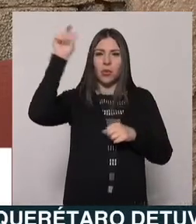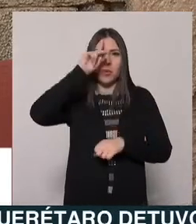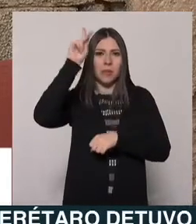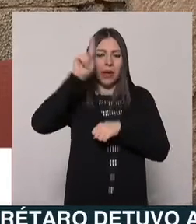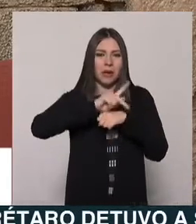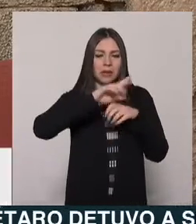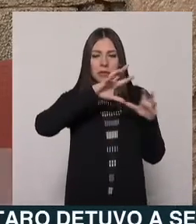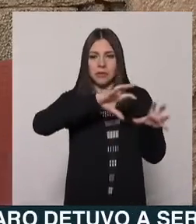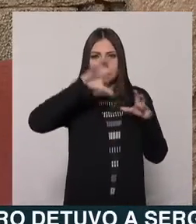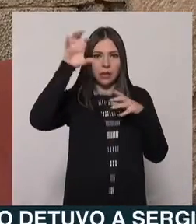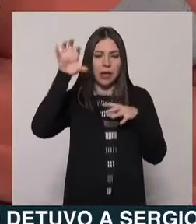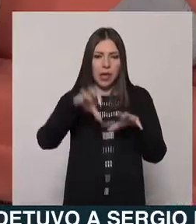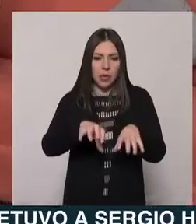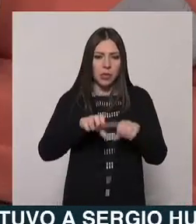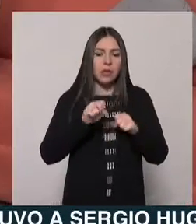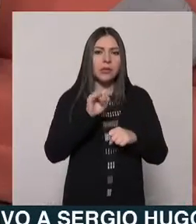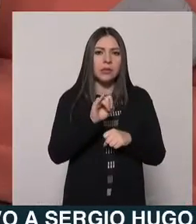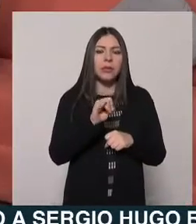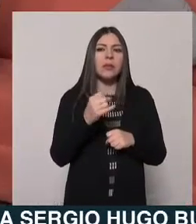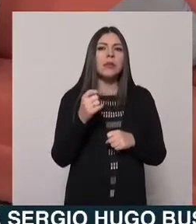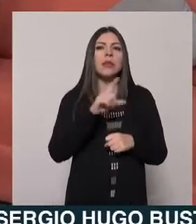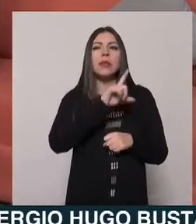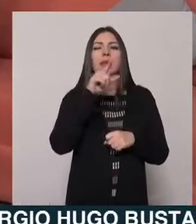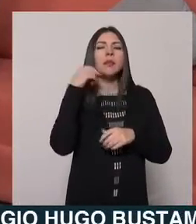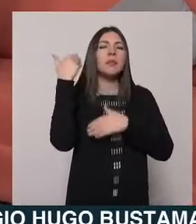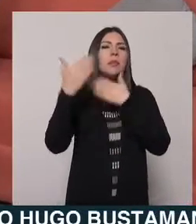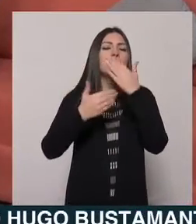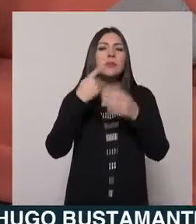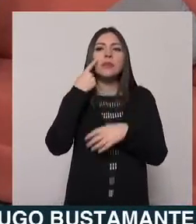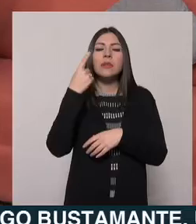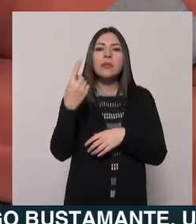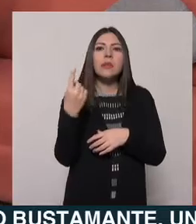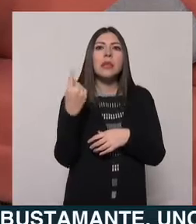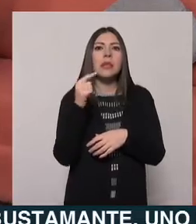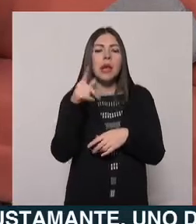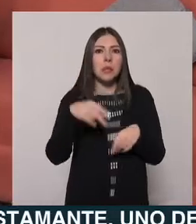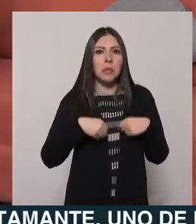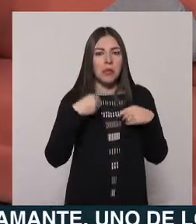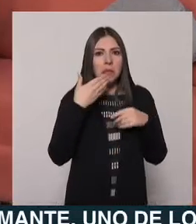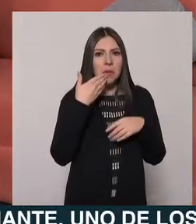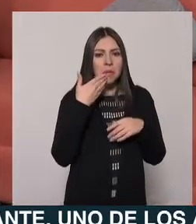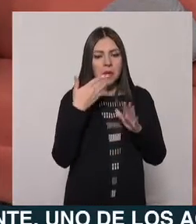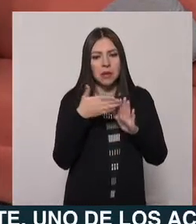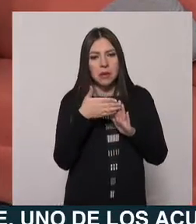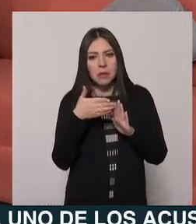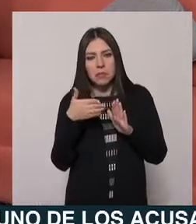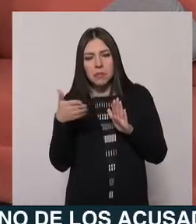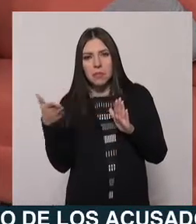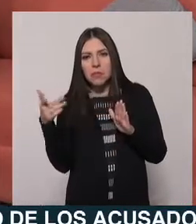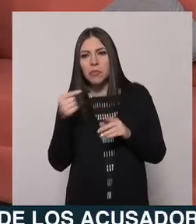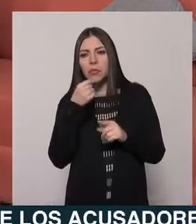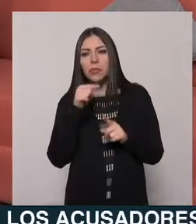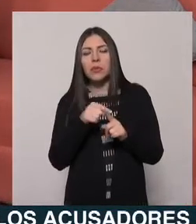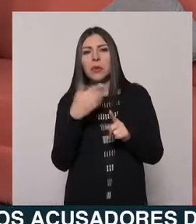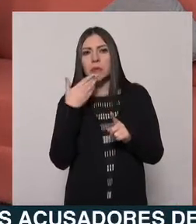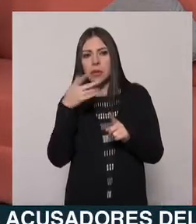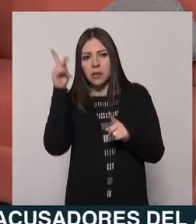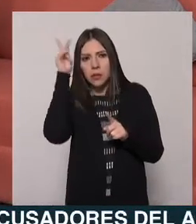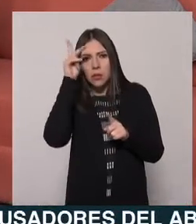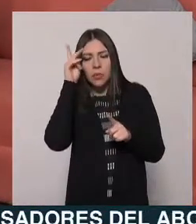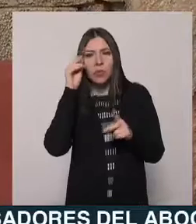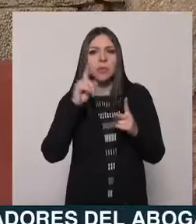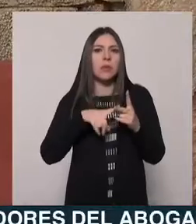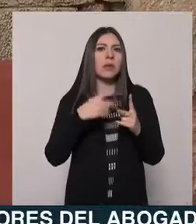algún país del globo terráqueo. Esto es ver cómo está psicológicamente, cómo está